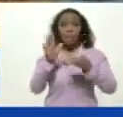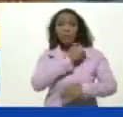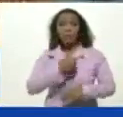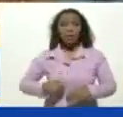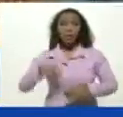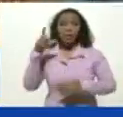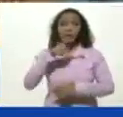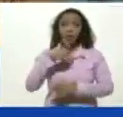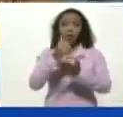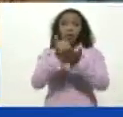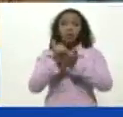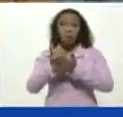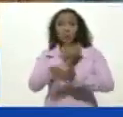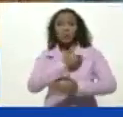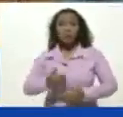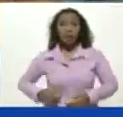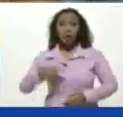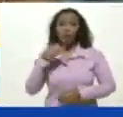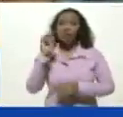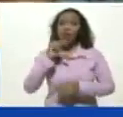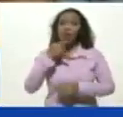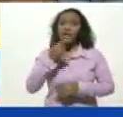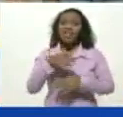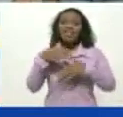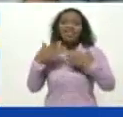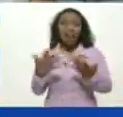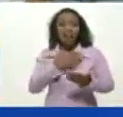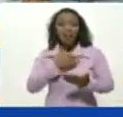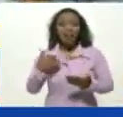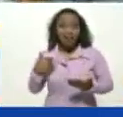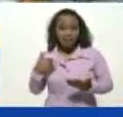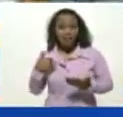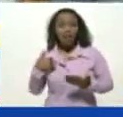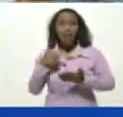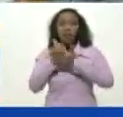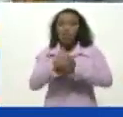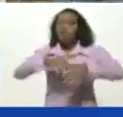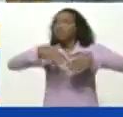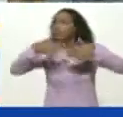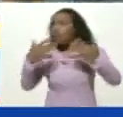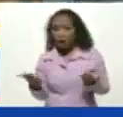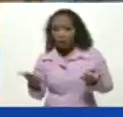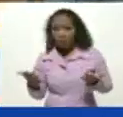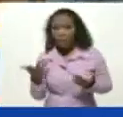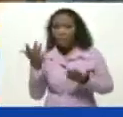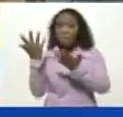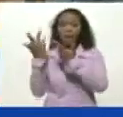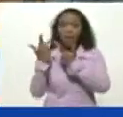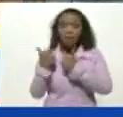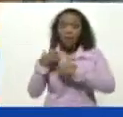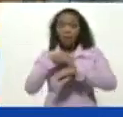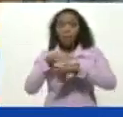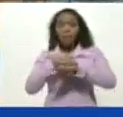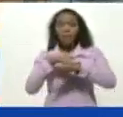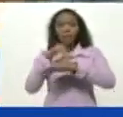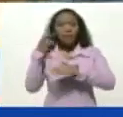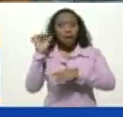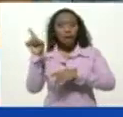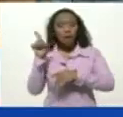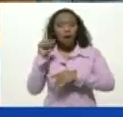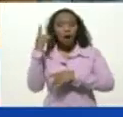ayude, presidente, pero nunca dijo en qué quería que la ayudara. Me dice la ministra Noris Herrera que ustedes